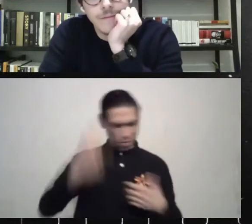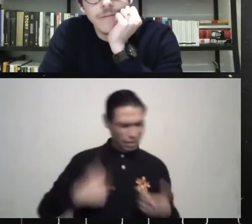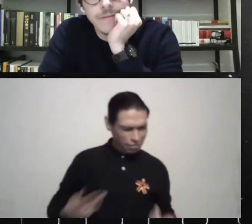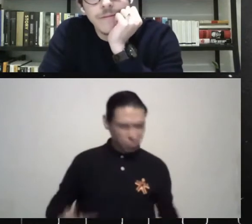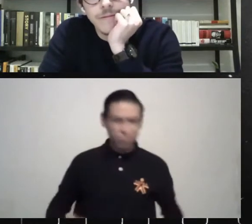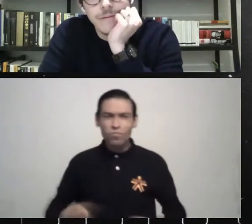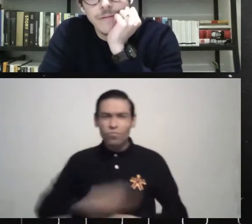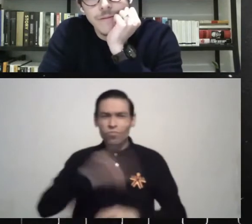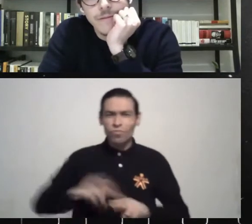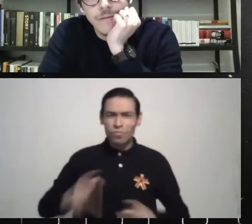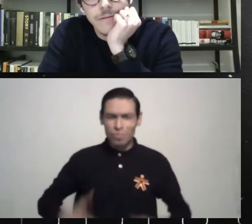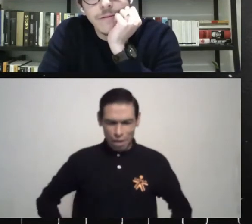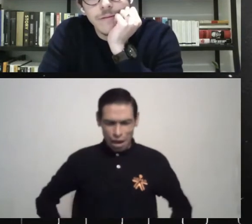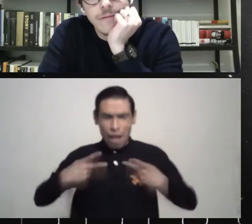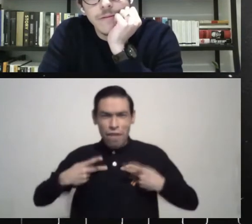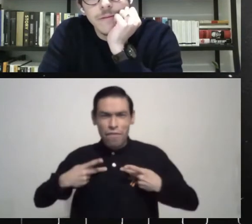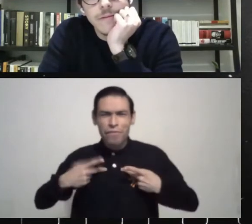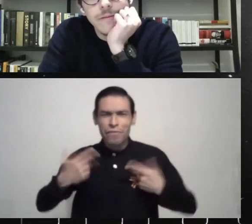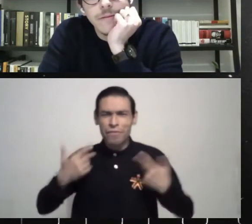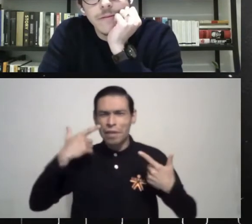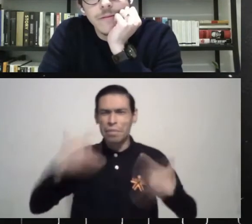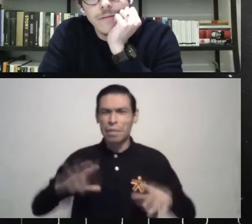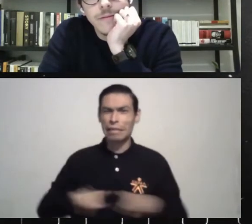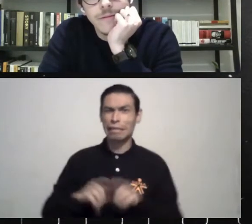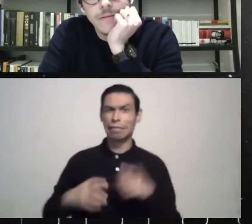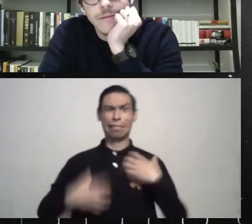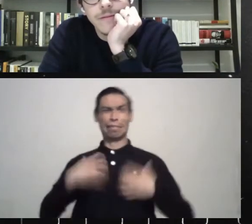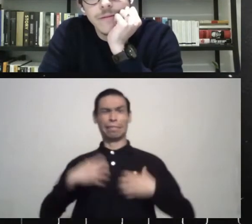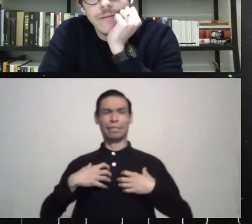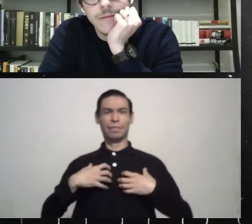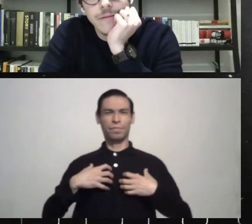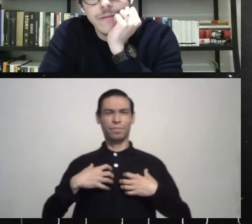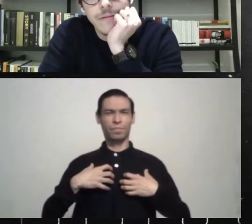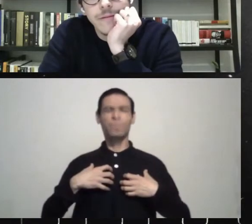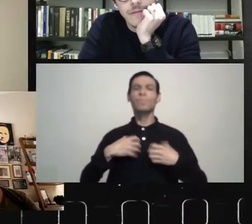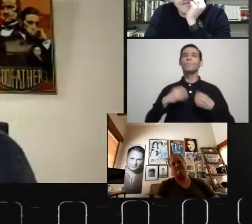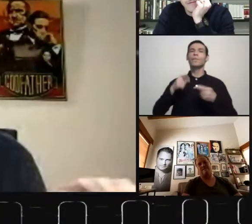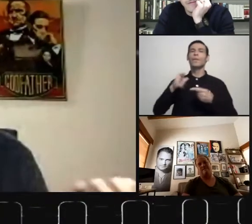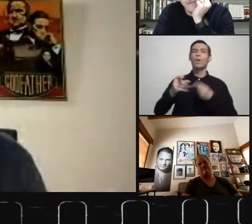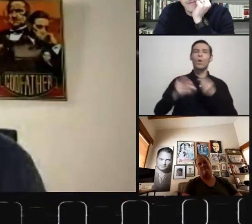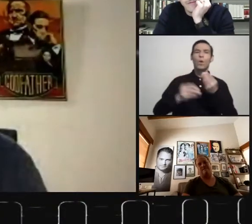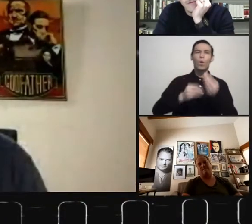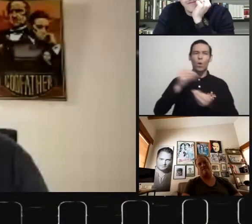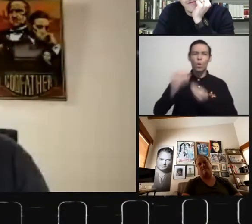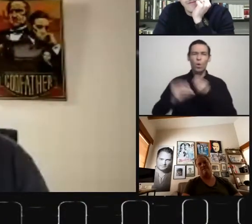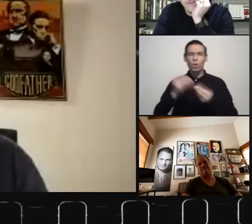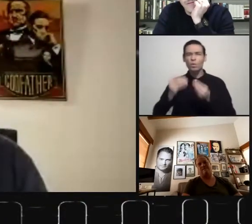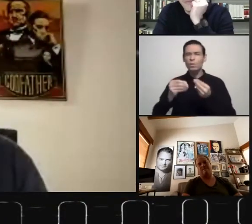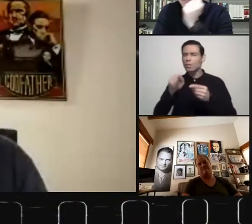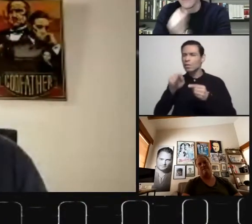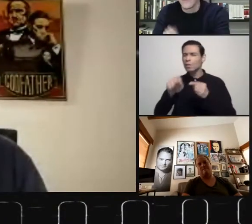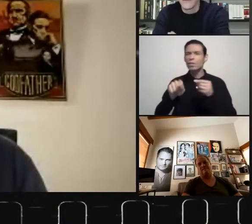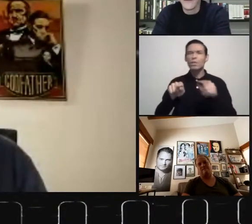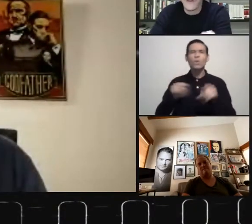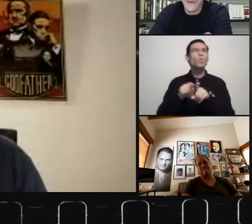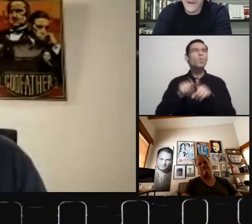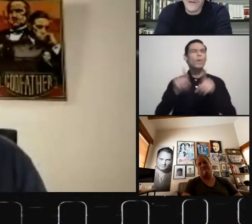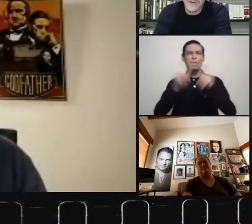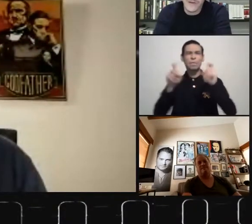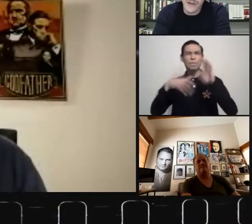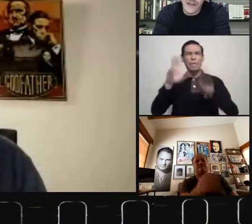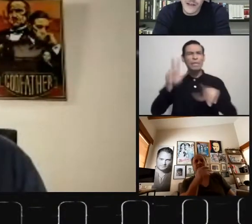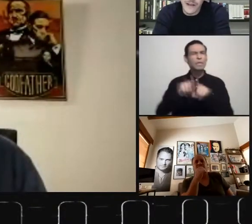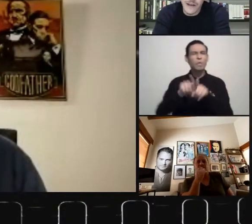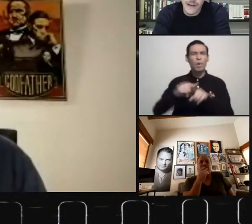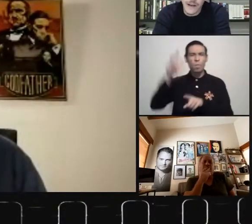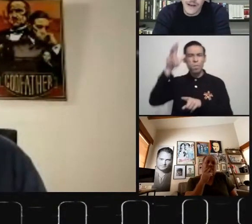una cosa muy, muy, muy, muy escalofriante. ¿Cómo fue esa apuesta por el tema más sobrenatural? Sí, yo creo que